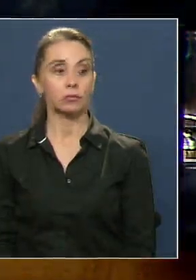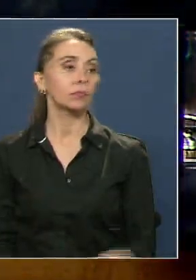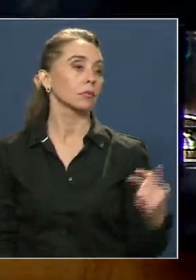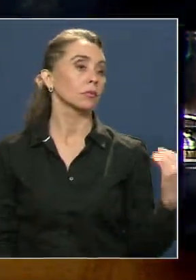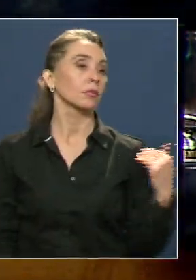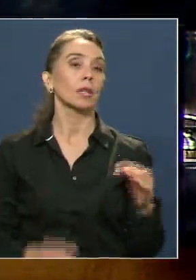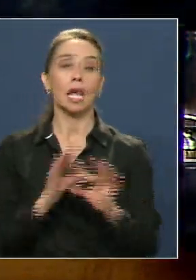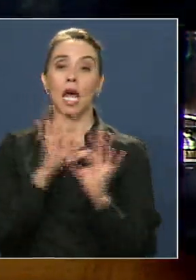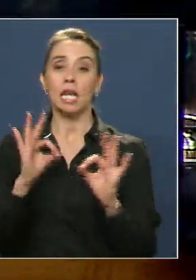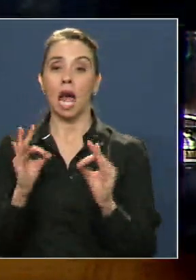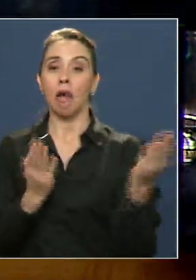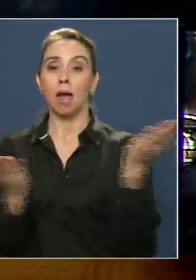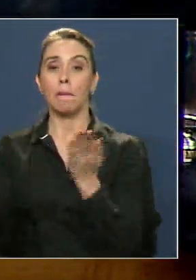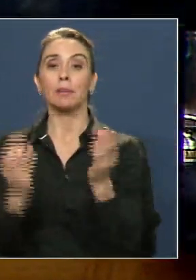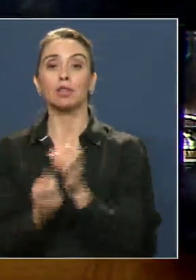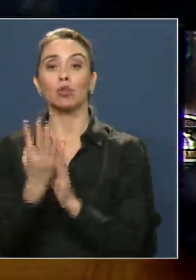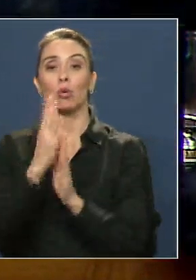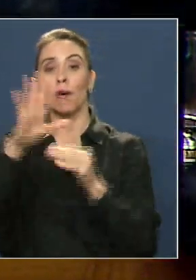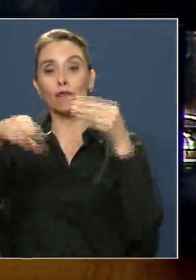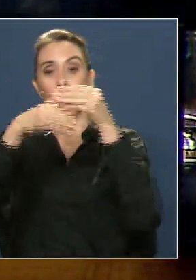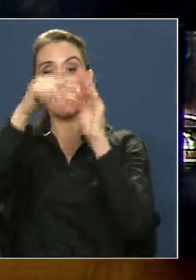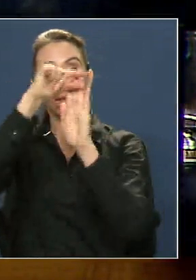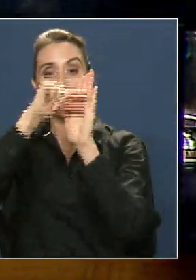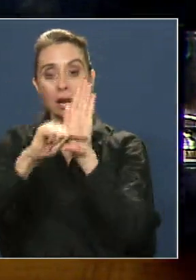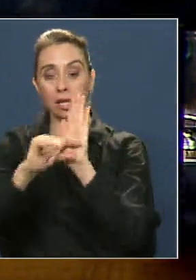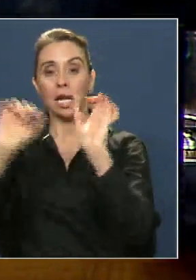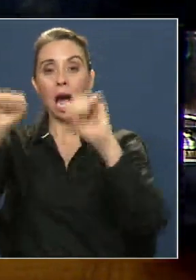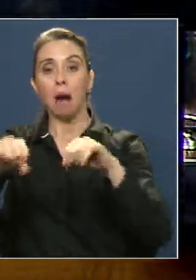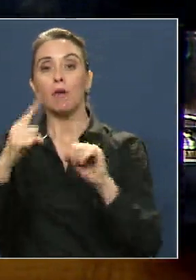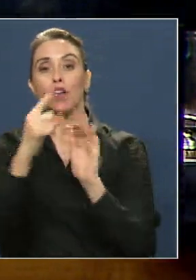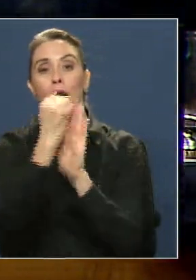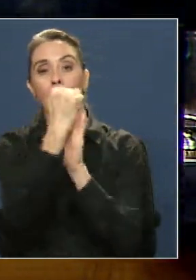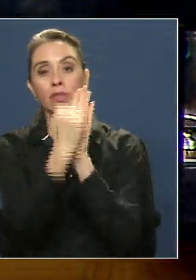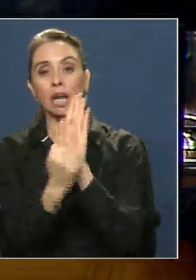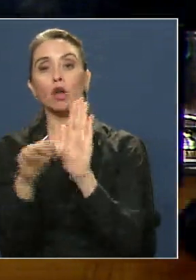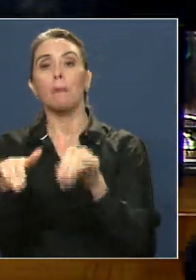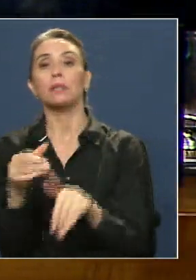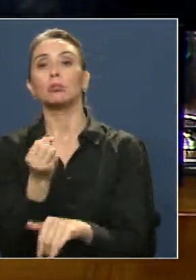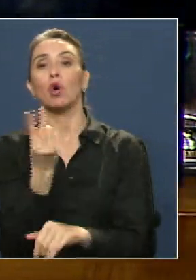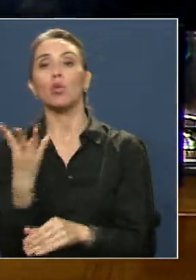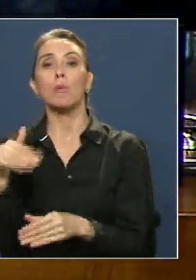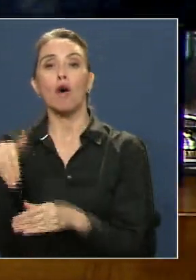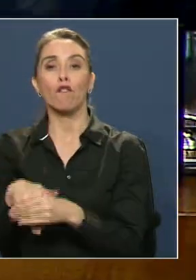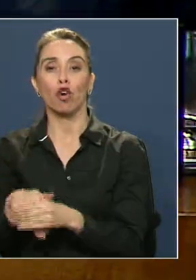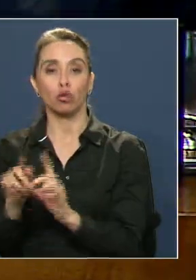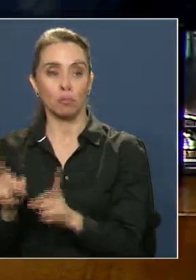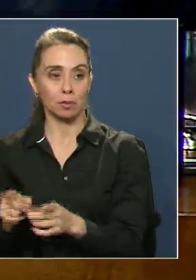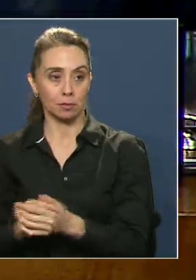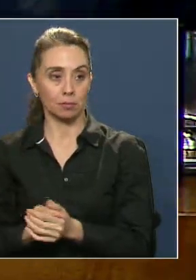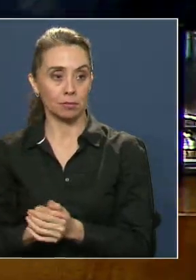Por no haber sido objeto de indicaciones, se da por aprobado en particular con la misma votación.